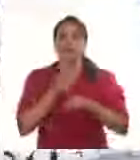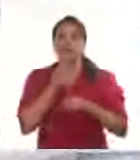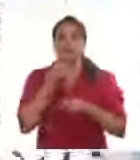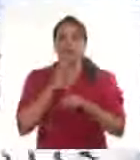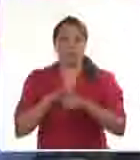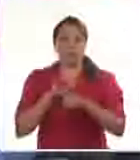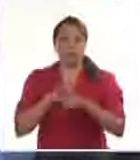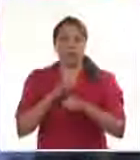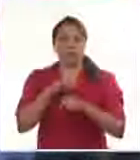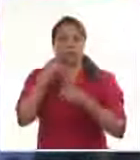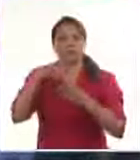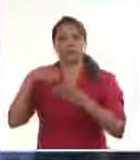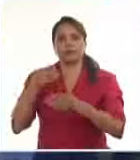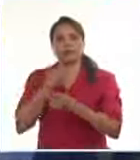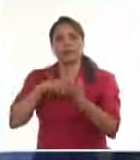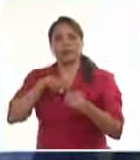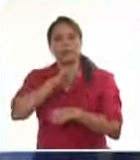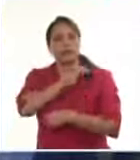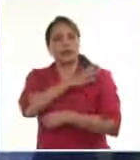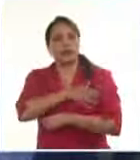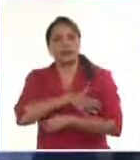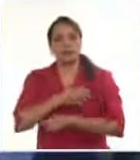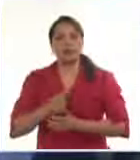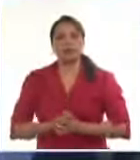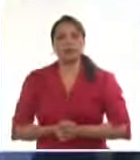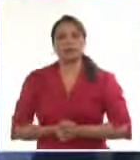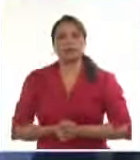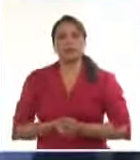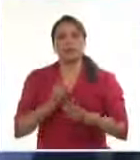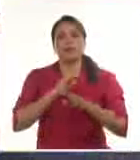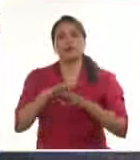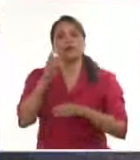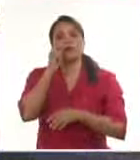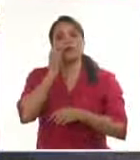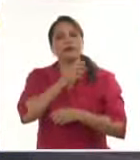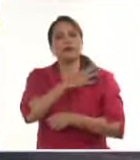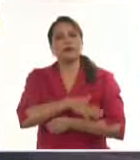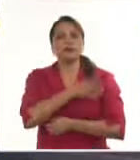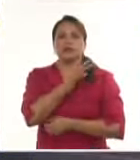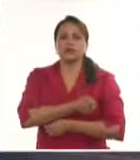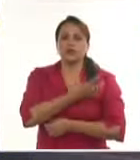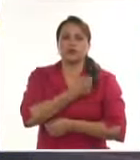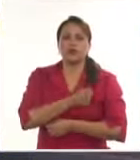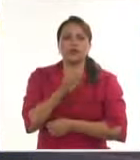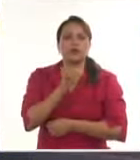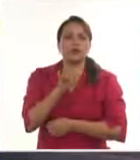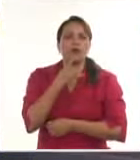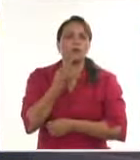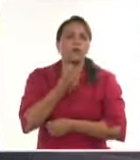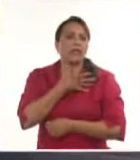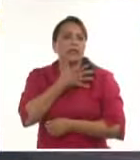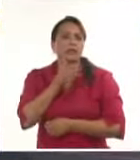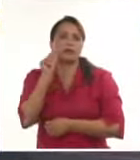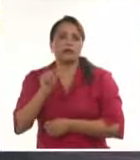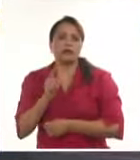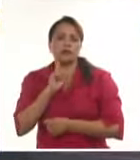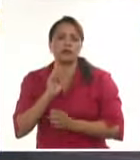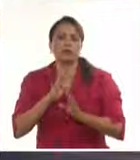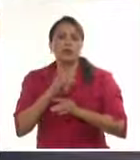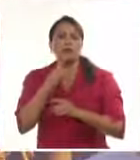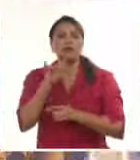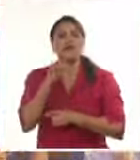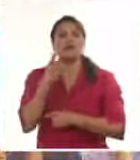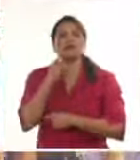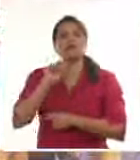el pueblo palestino. Hoy son nuestros hermanos palestinos los que sufren como si no fuesen seres humanos. Mañana podemos ser